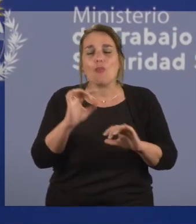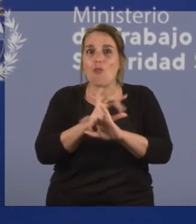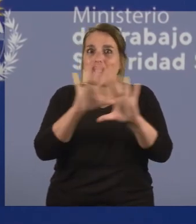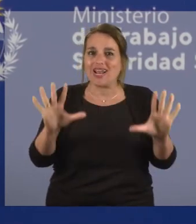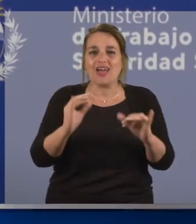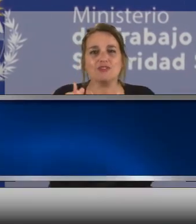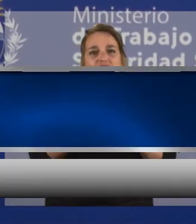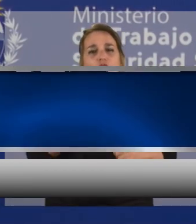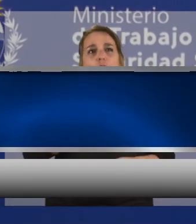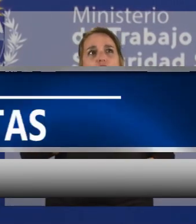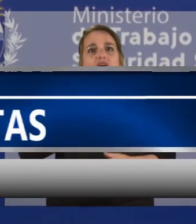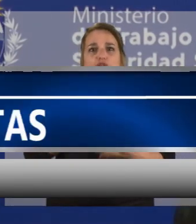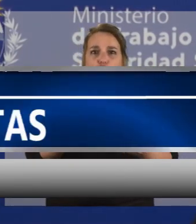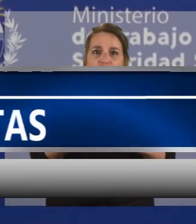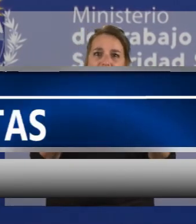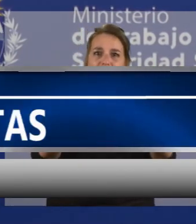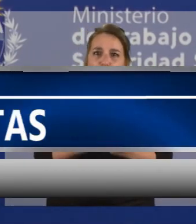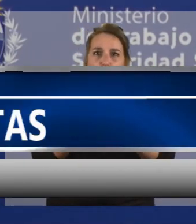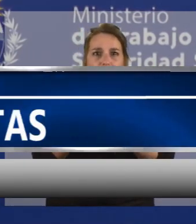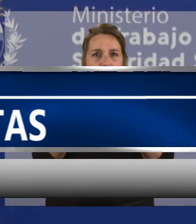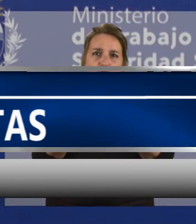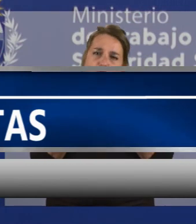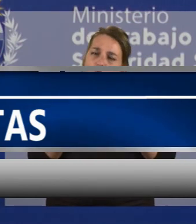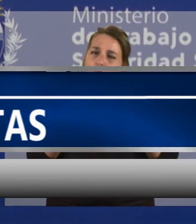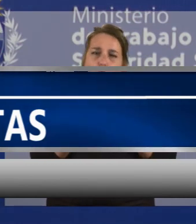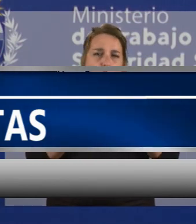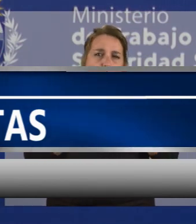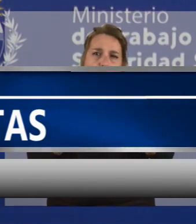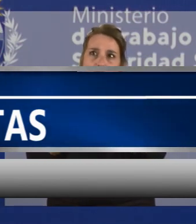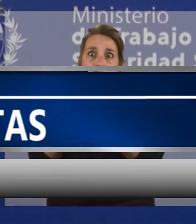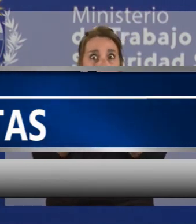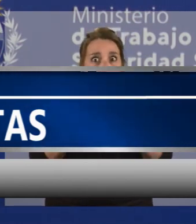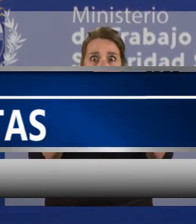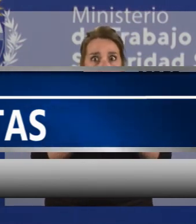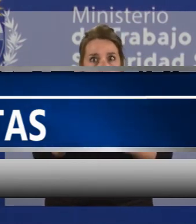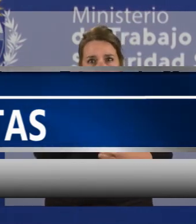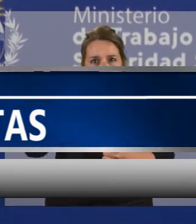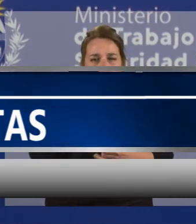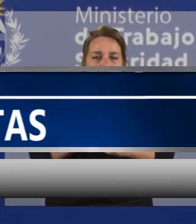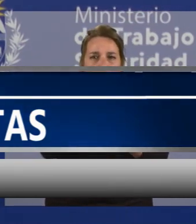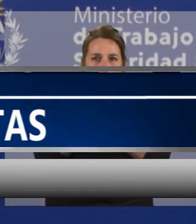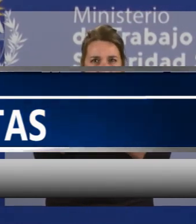importancia de una voluntad común de poner todos el hombro, como ha sido así desde que empezó